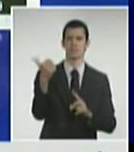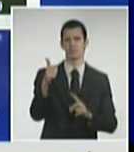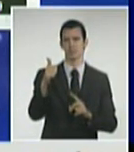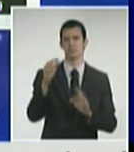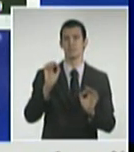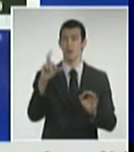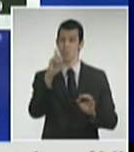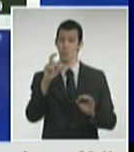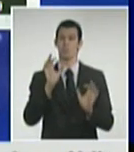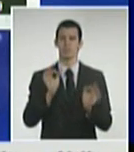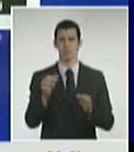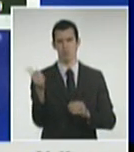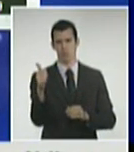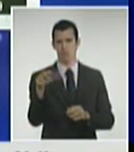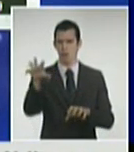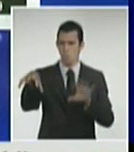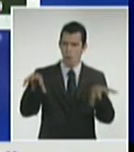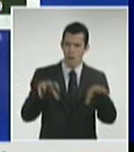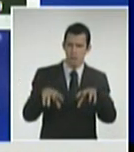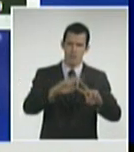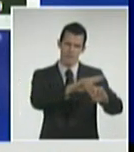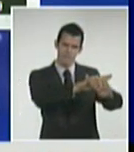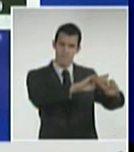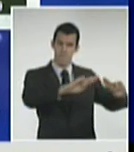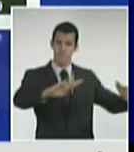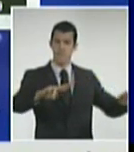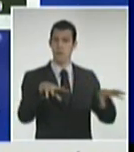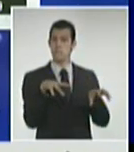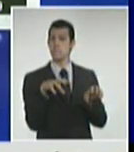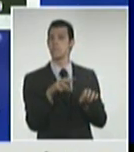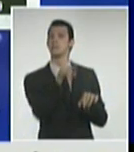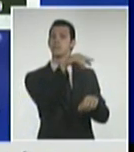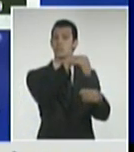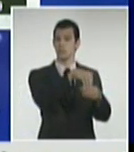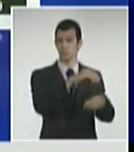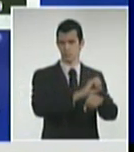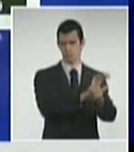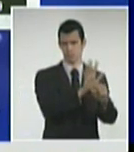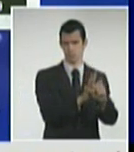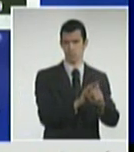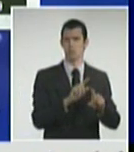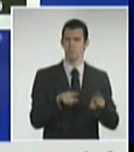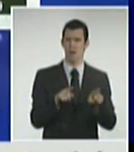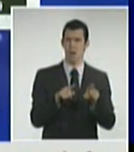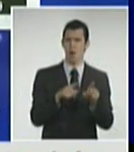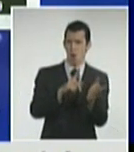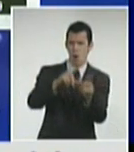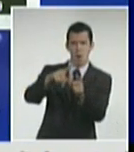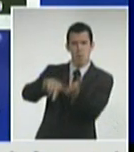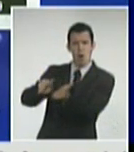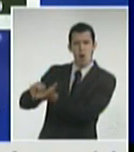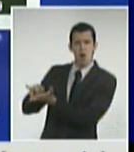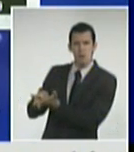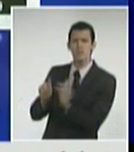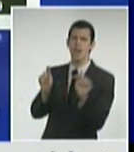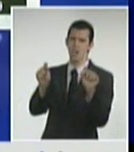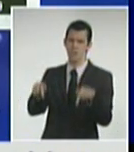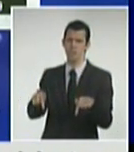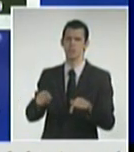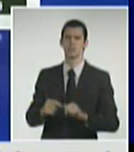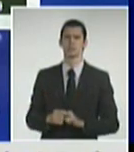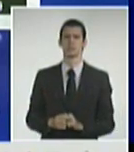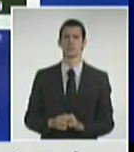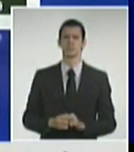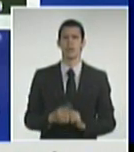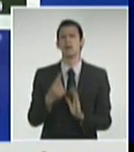Camagüey. Pero realmente todos los territorios, excepto el municipio especial Isla de la Juventud, con eventos